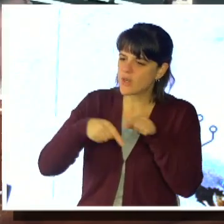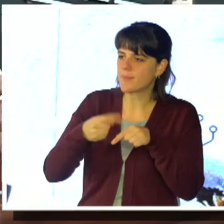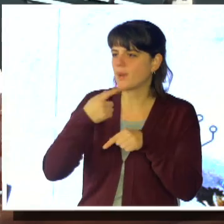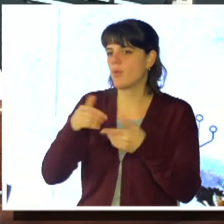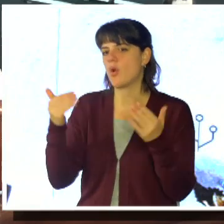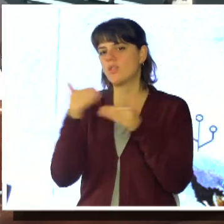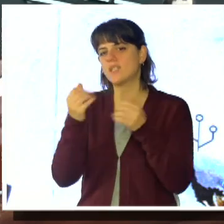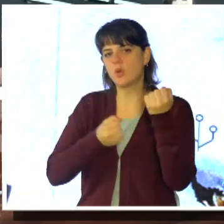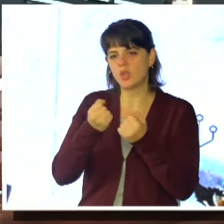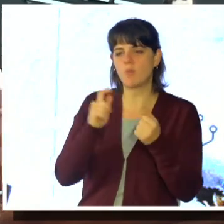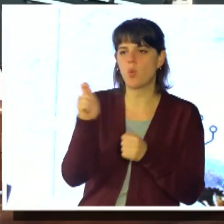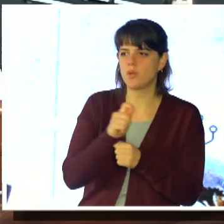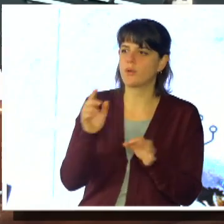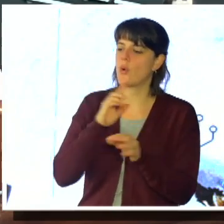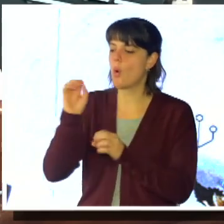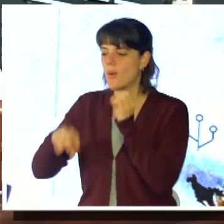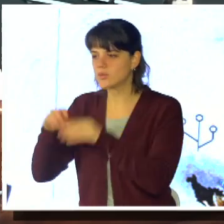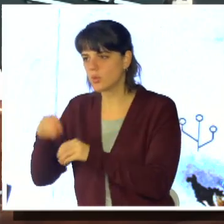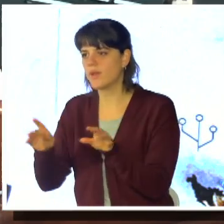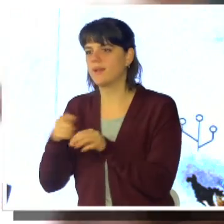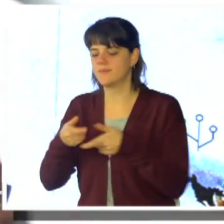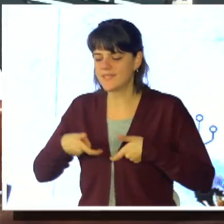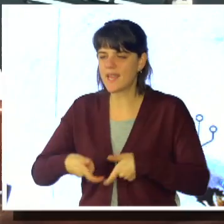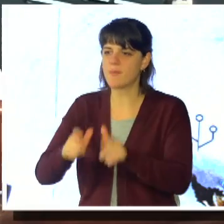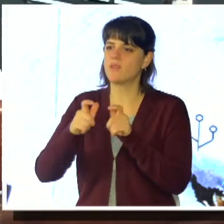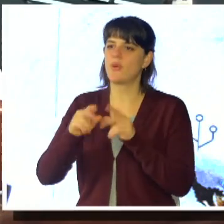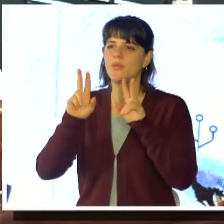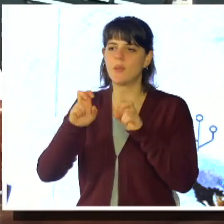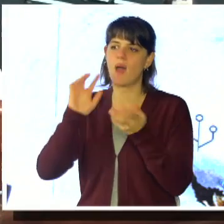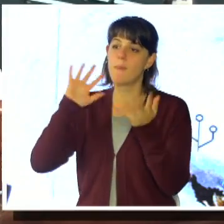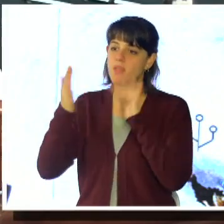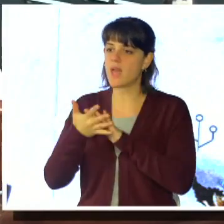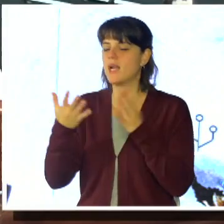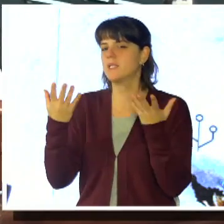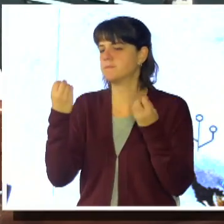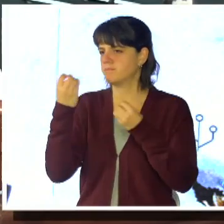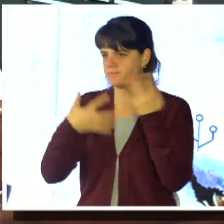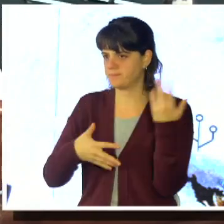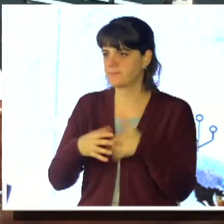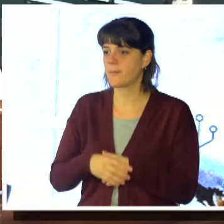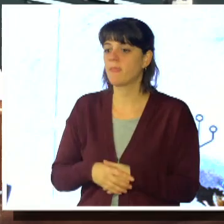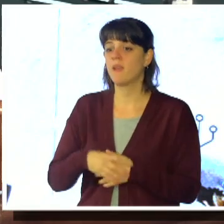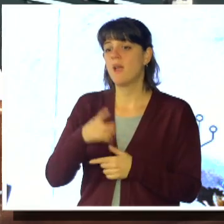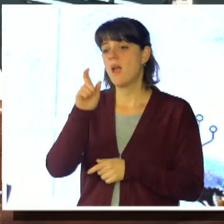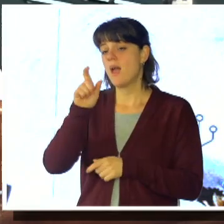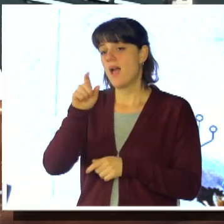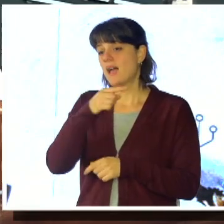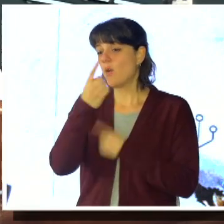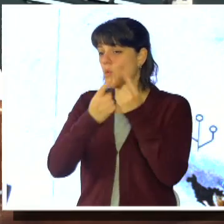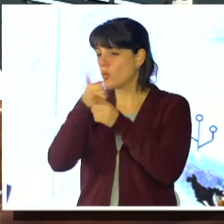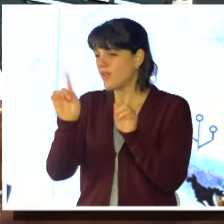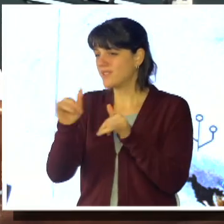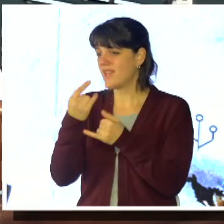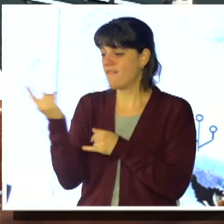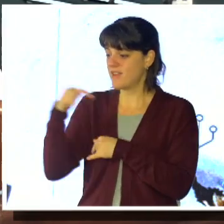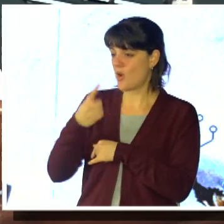público, residuos, saneamiento, asuntos ambientales y muchos más. Quienes estuvieron en la jornada de ayer pudieron descubrir